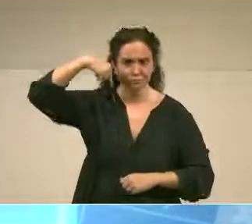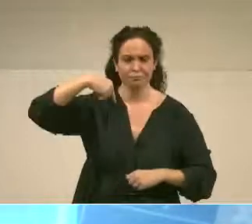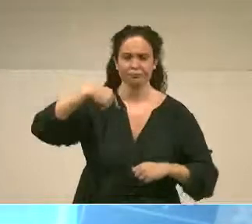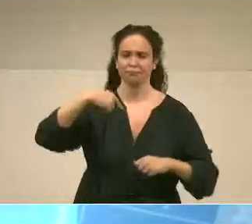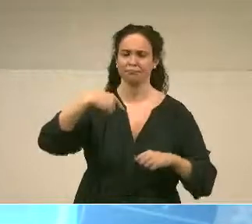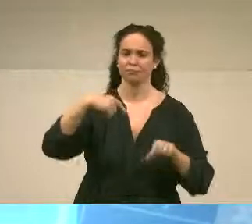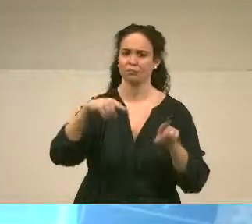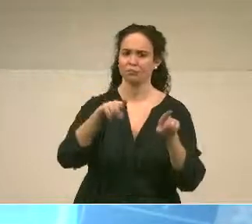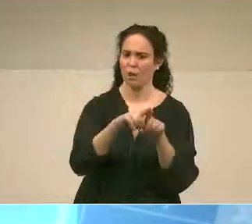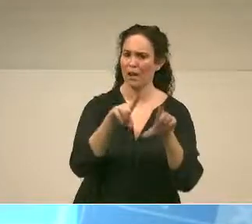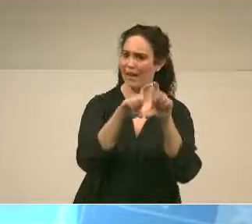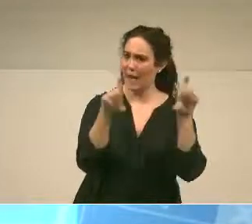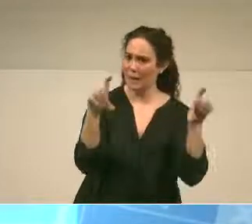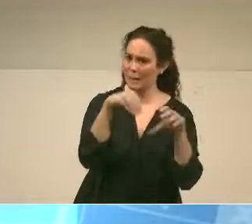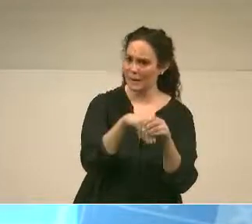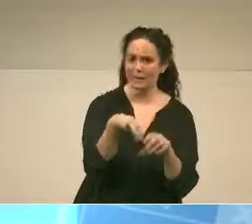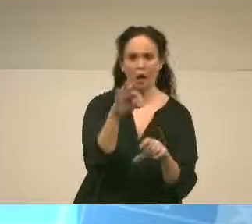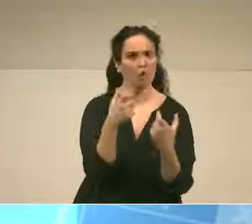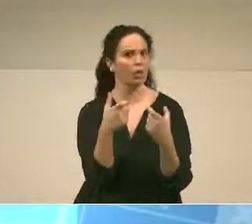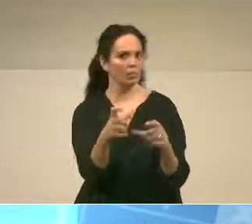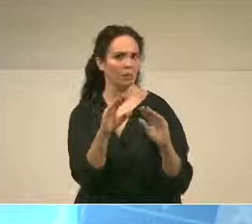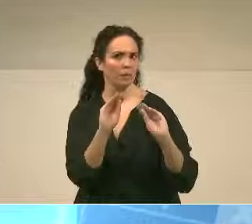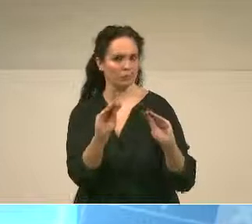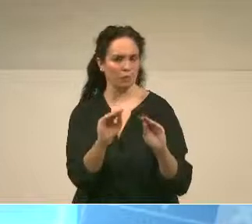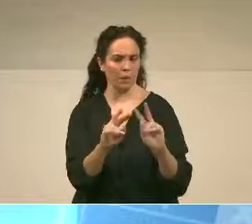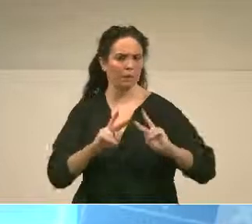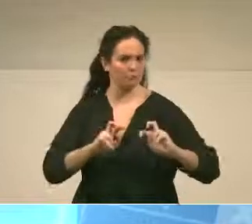en sus unidades de I+D. Y, por otra parte,